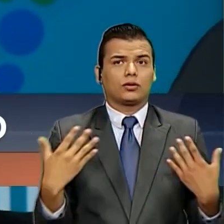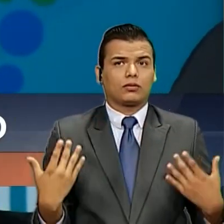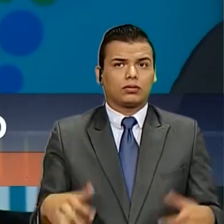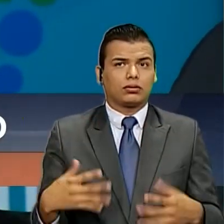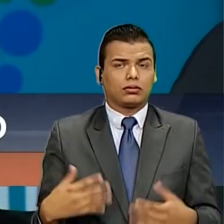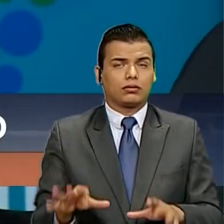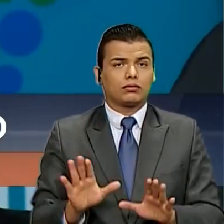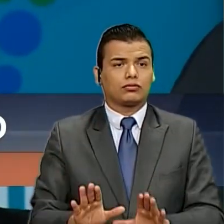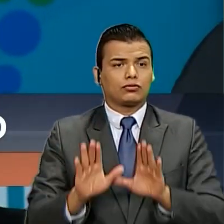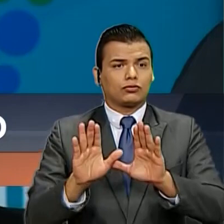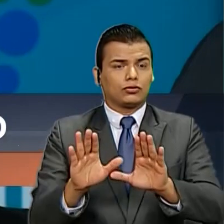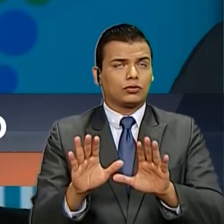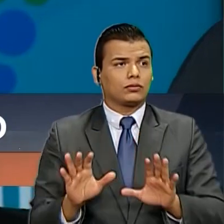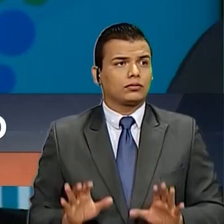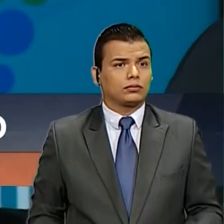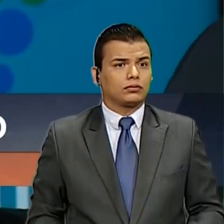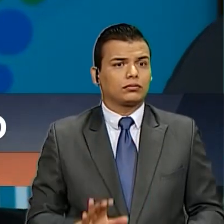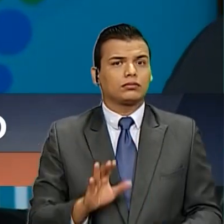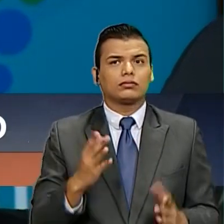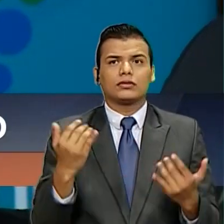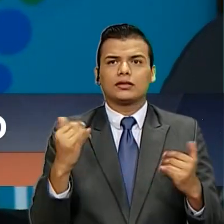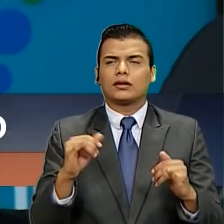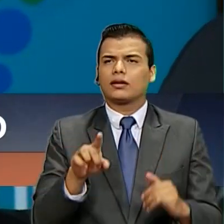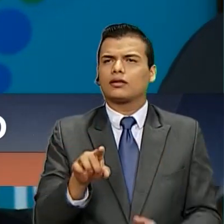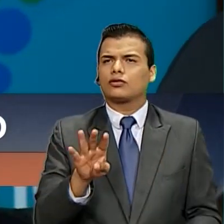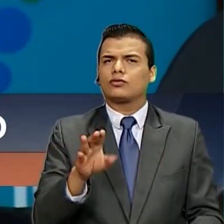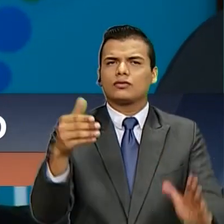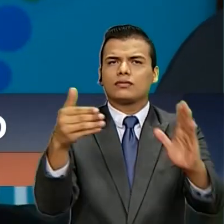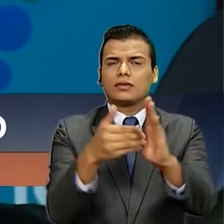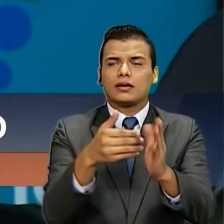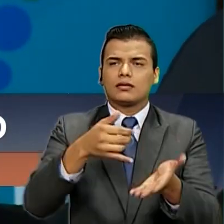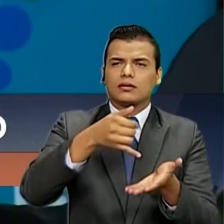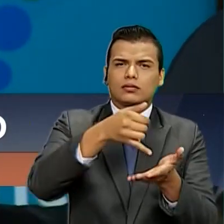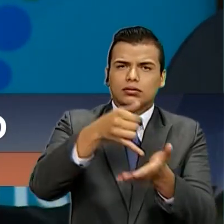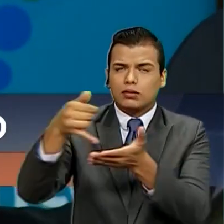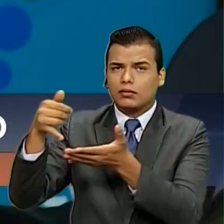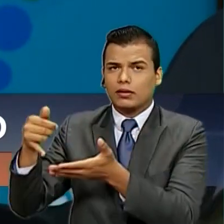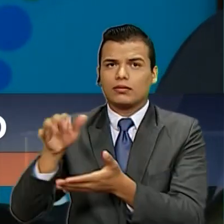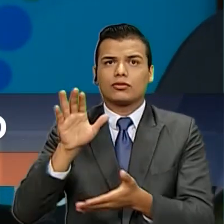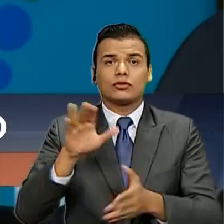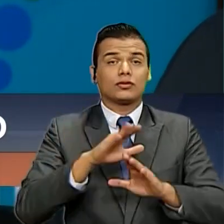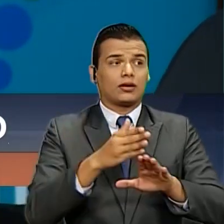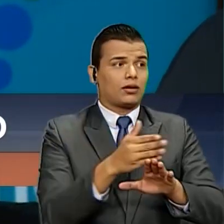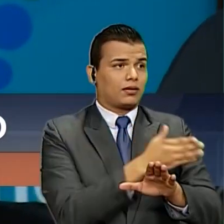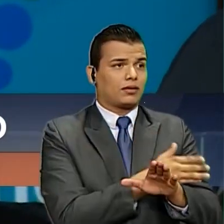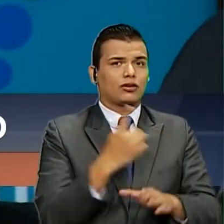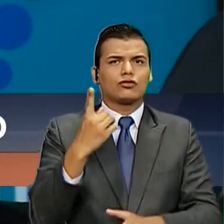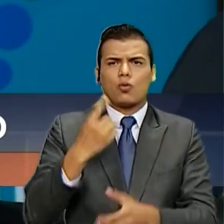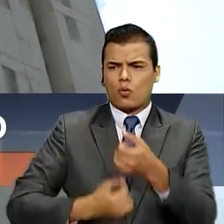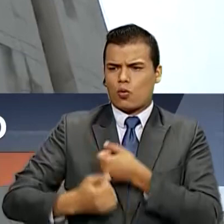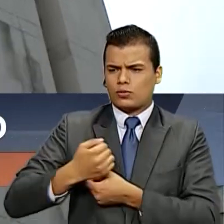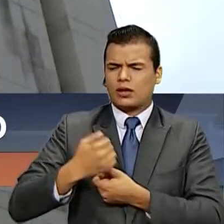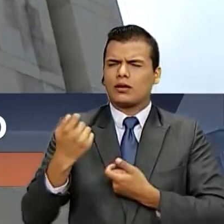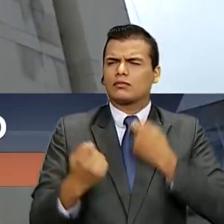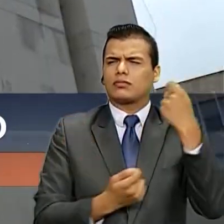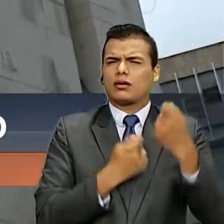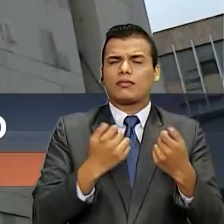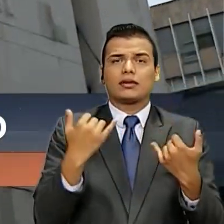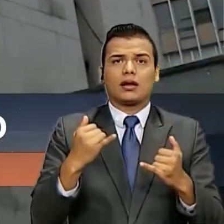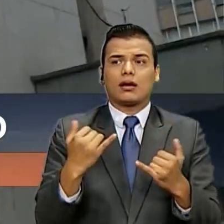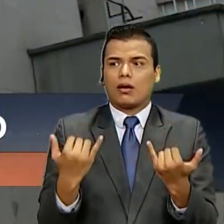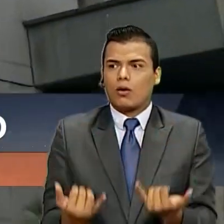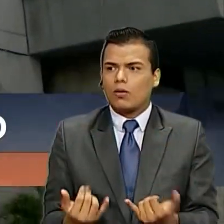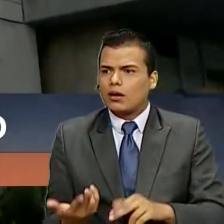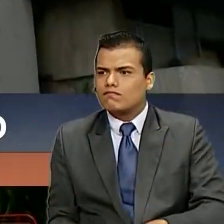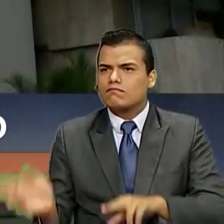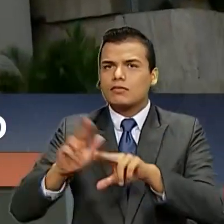premiación. Entregamos o pasamos de 14.000 premios que se entregaron en el juego del año pasado a 34.000 este año.